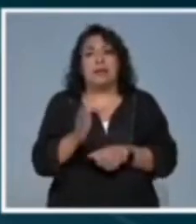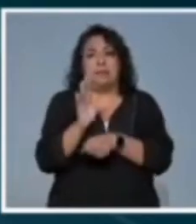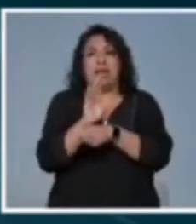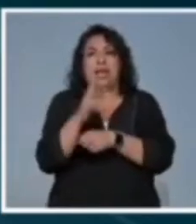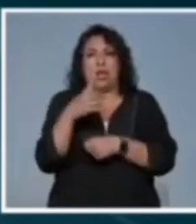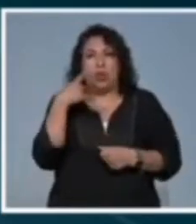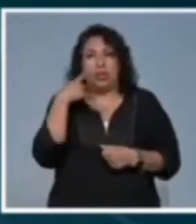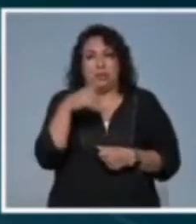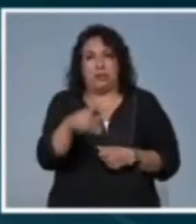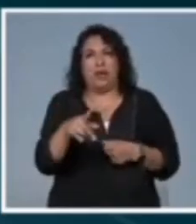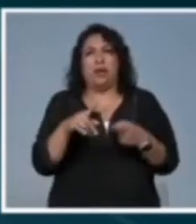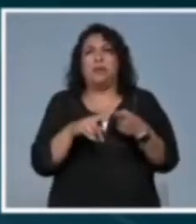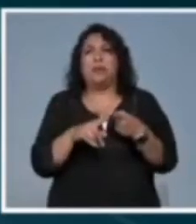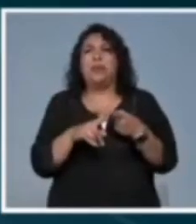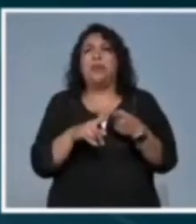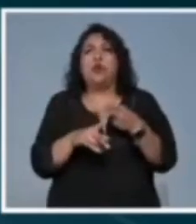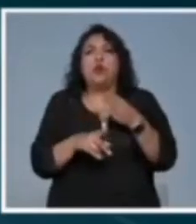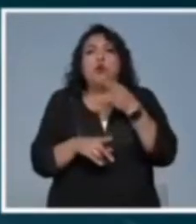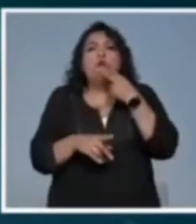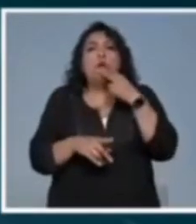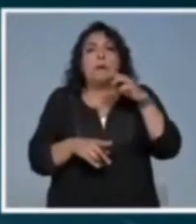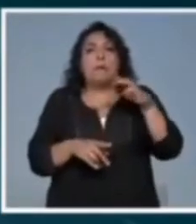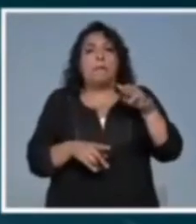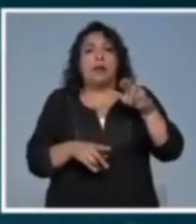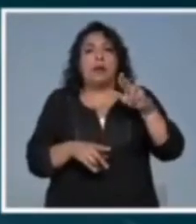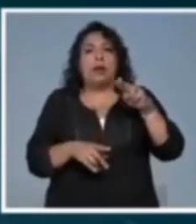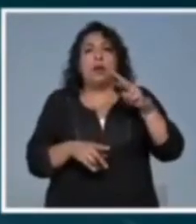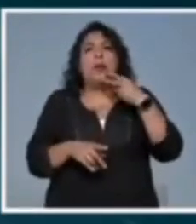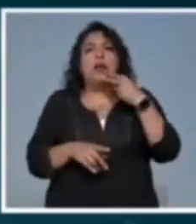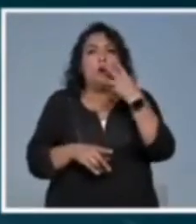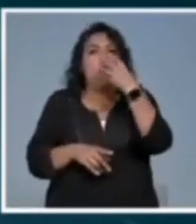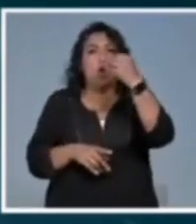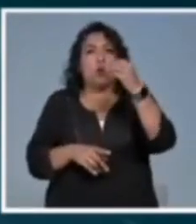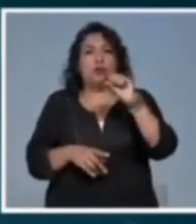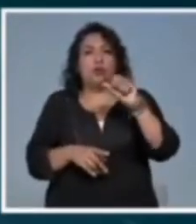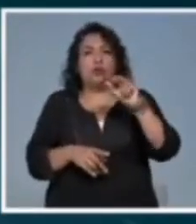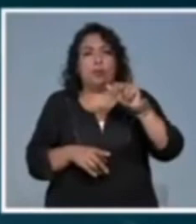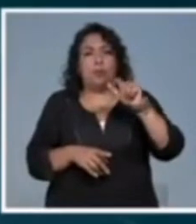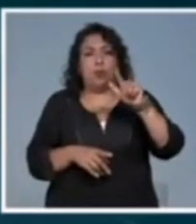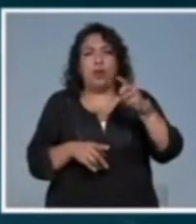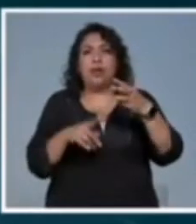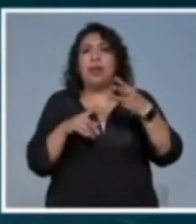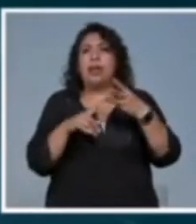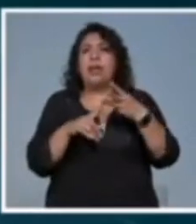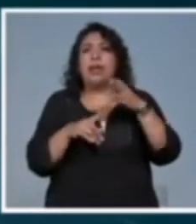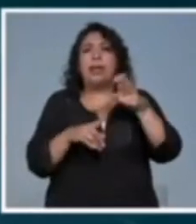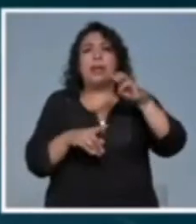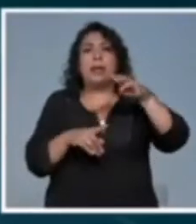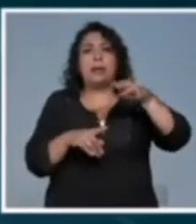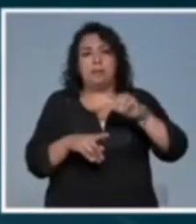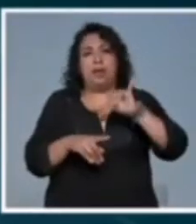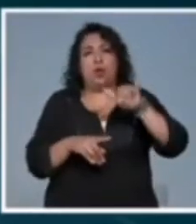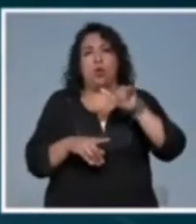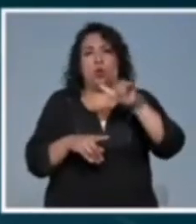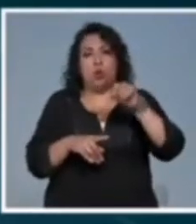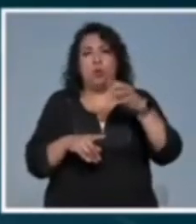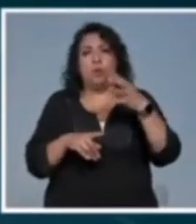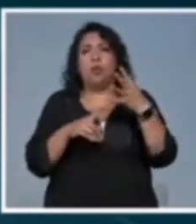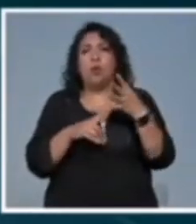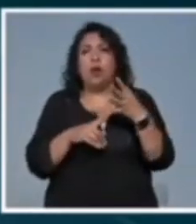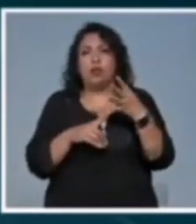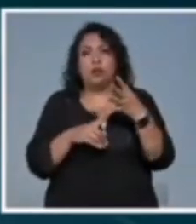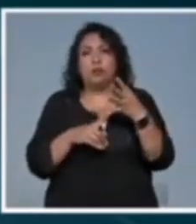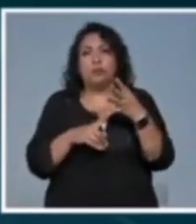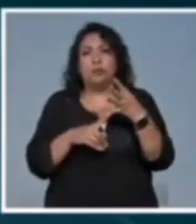producciones que se podrán ver son Tesoros de Mariano Varo, Los Lobos de Samuel Kishi, Emma de Julio Bárcenas. ¿Te gusta el fútbol? Sí,